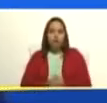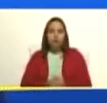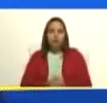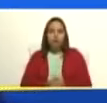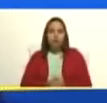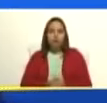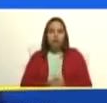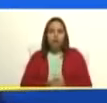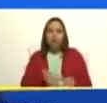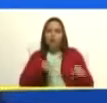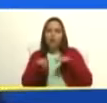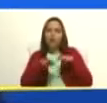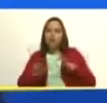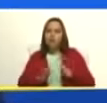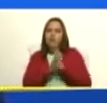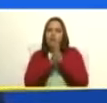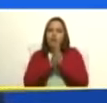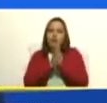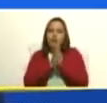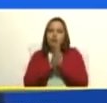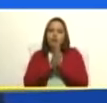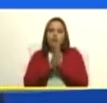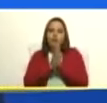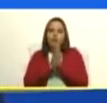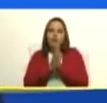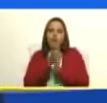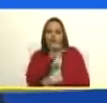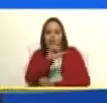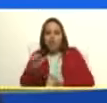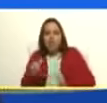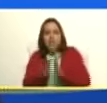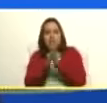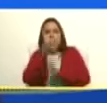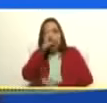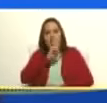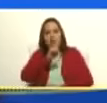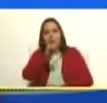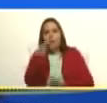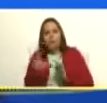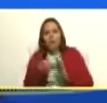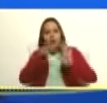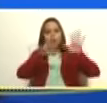Cuando el Jueves Santo de la Semana Santa de 1810,